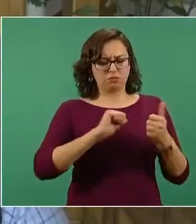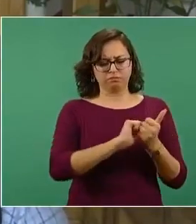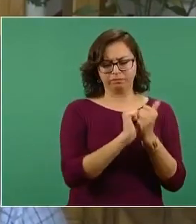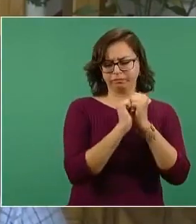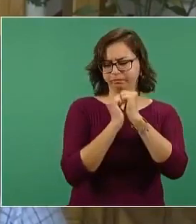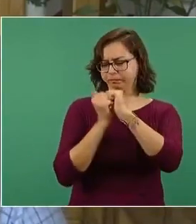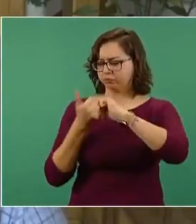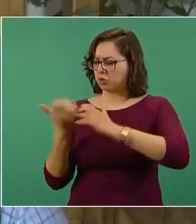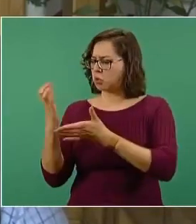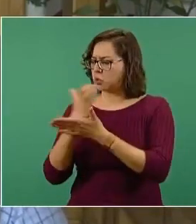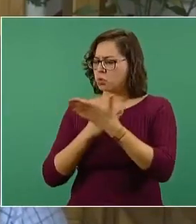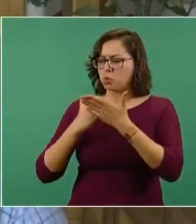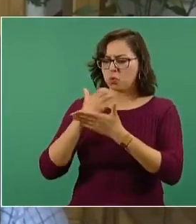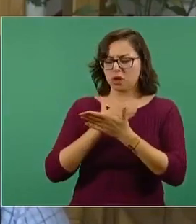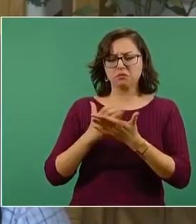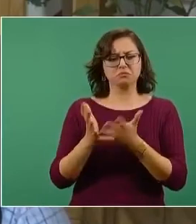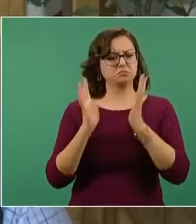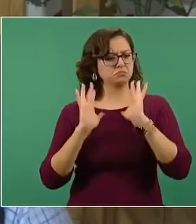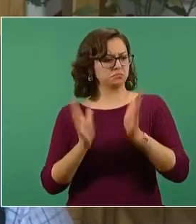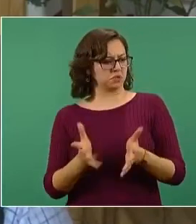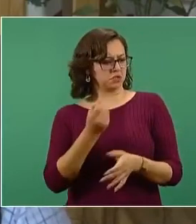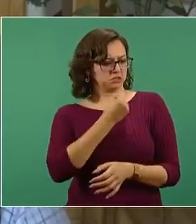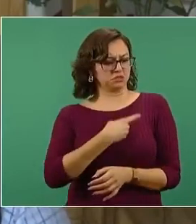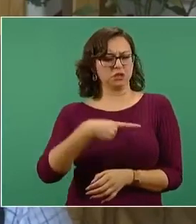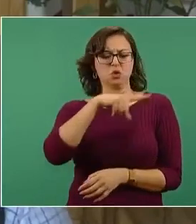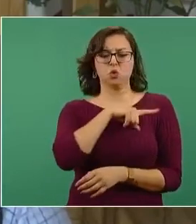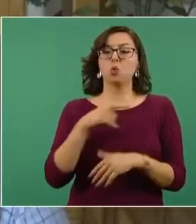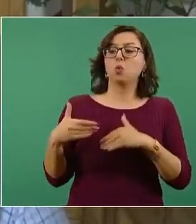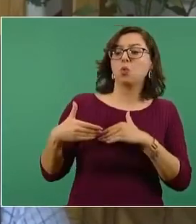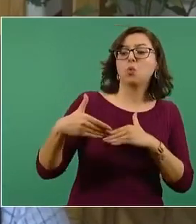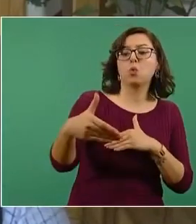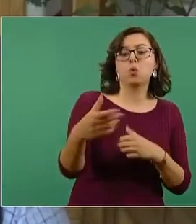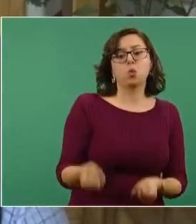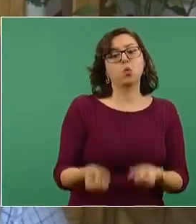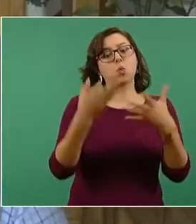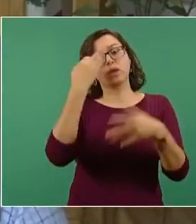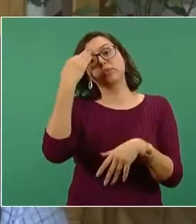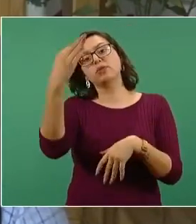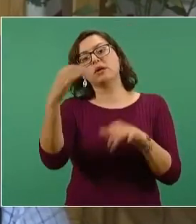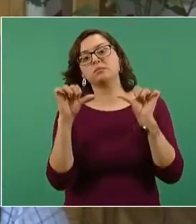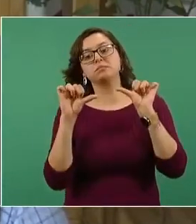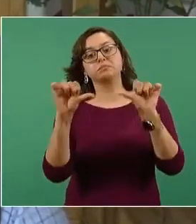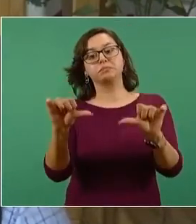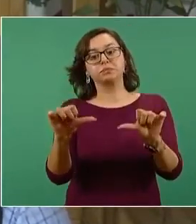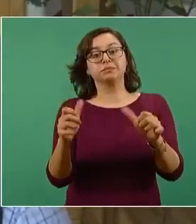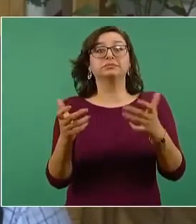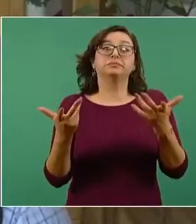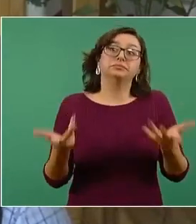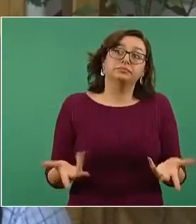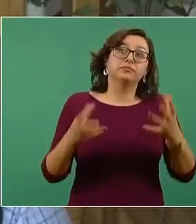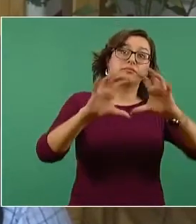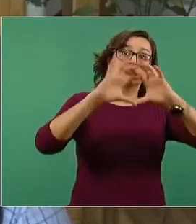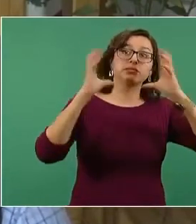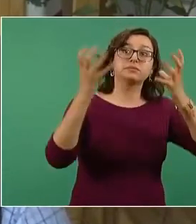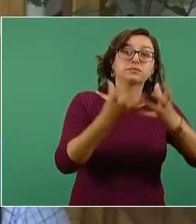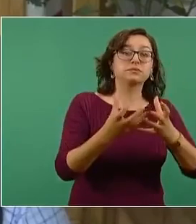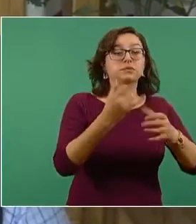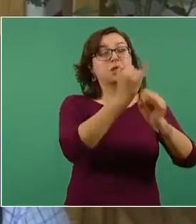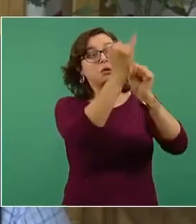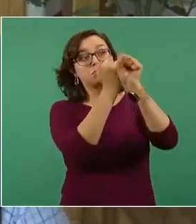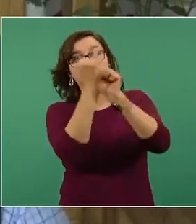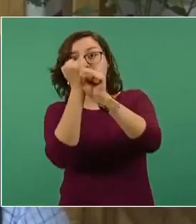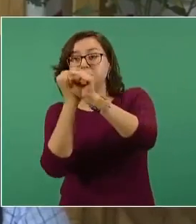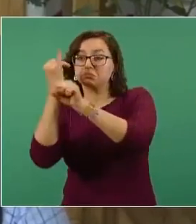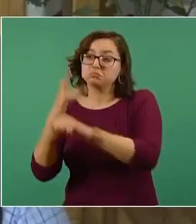otro tema que también está en investigación. Hay cohortes a nivel mundial que hablan que la inmunidad natural puede durar o